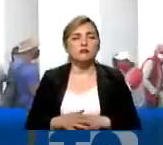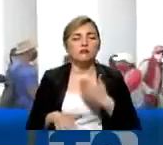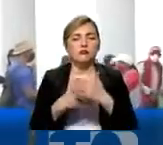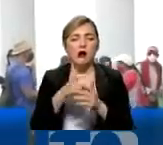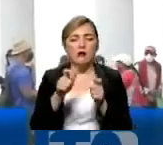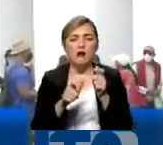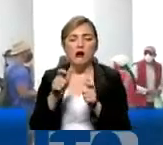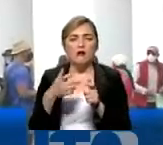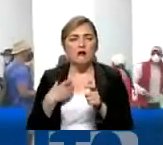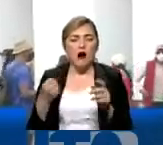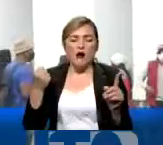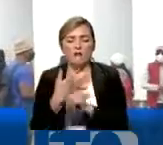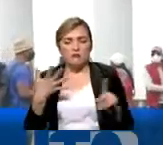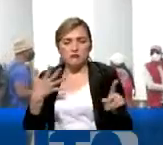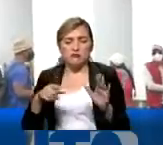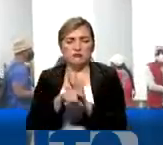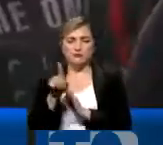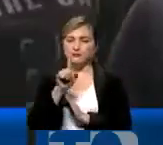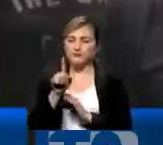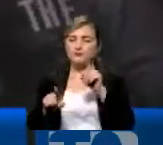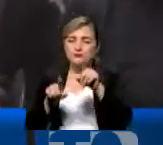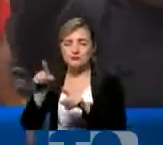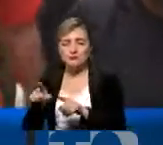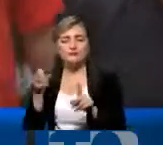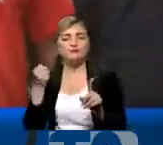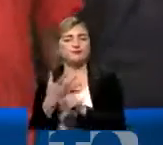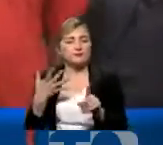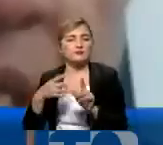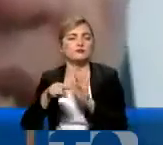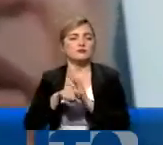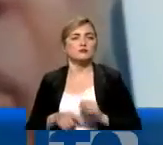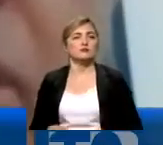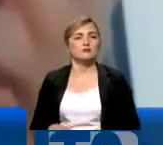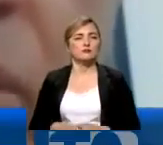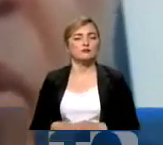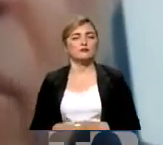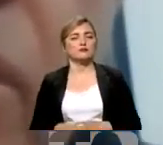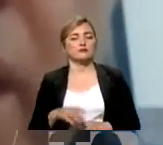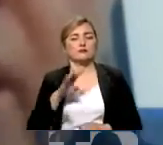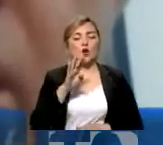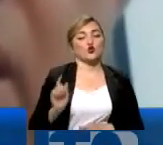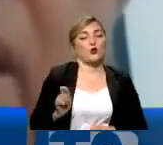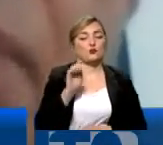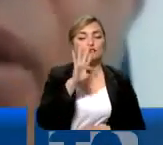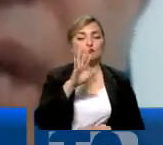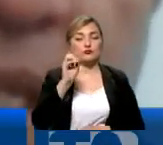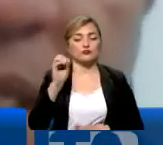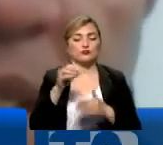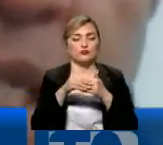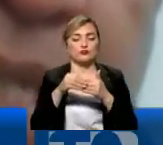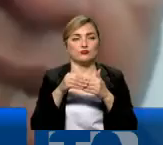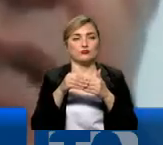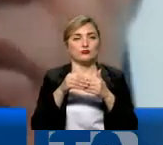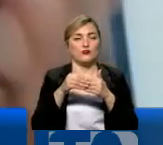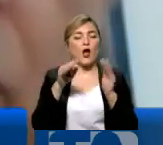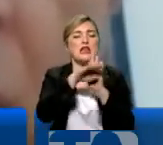todos los sectores les ha golpeado la crisis económica producto de la pandemia. El salario hoy es de $400 y sin embargo la canasta